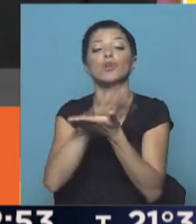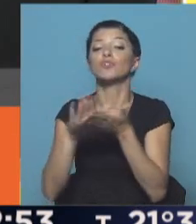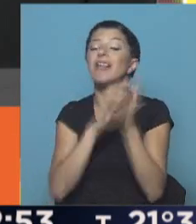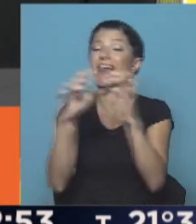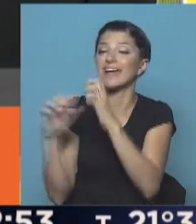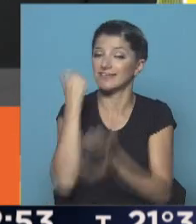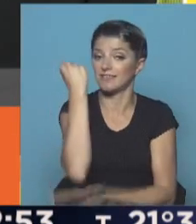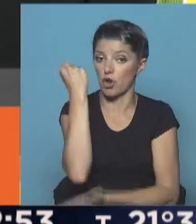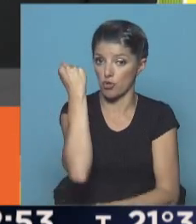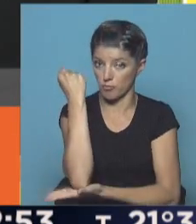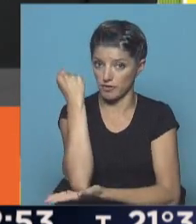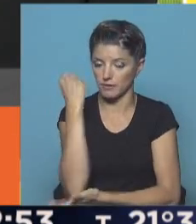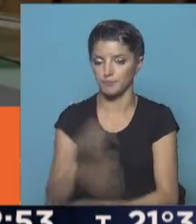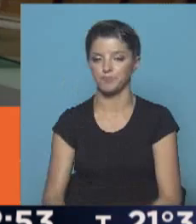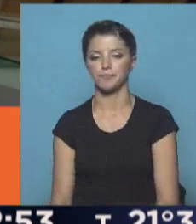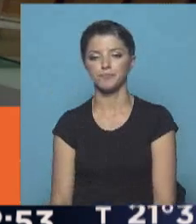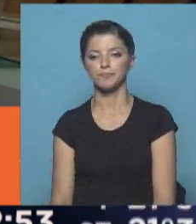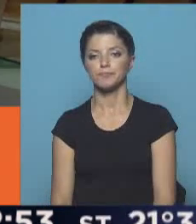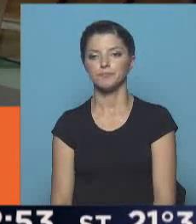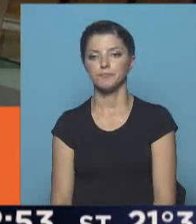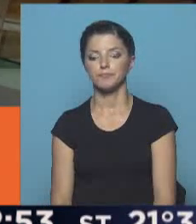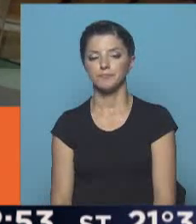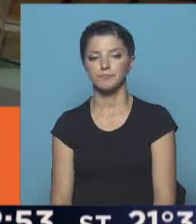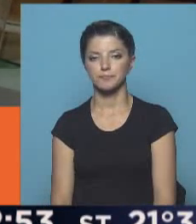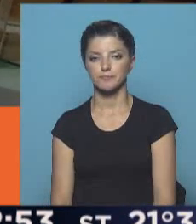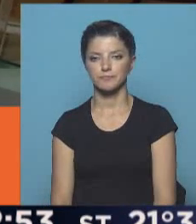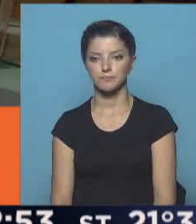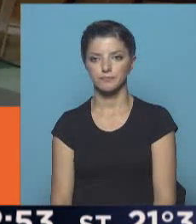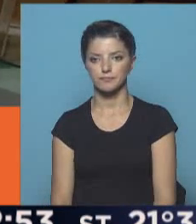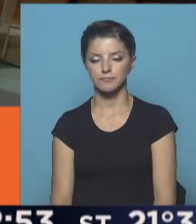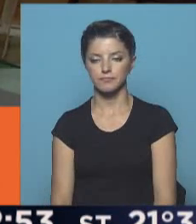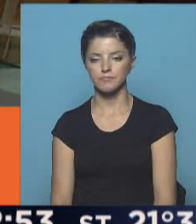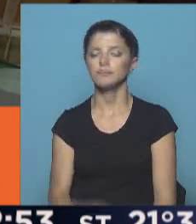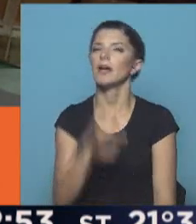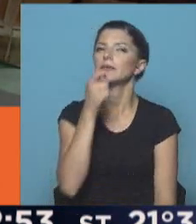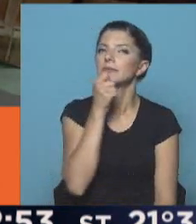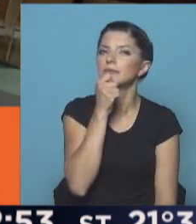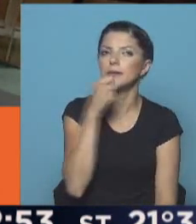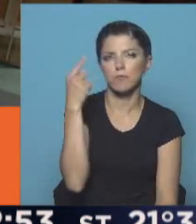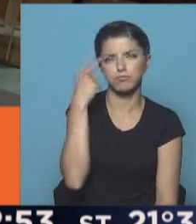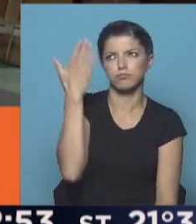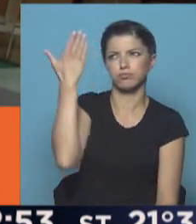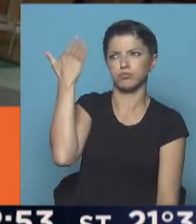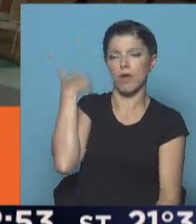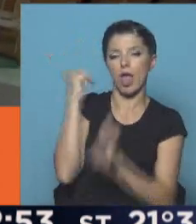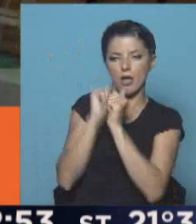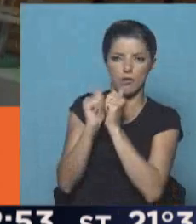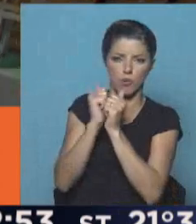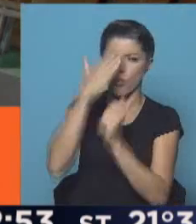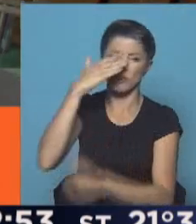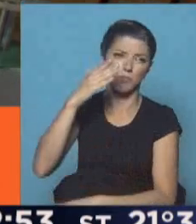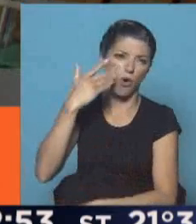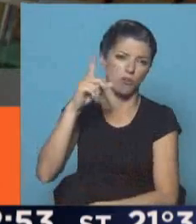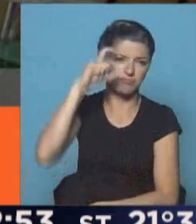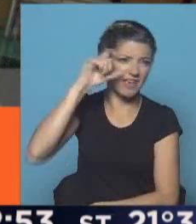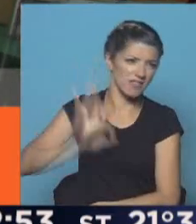está viviendo en este momento Venezuela, ¿no? Andrés, si uno revisa mínimamente para atrás la historia venezolana en los últimos década y media, una